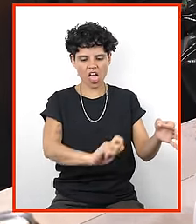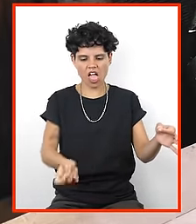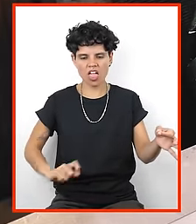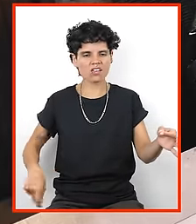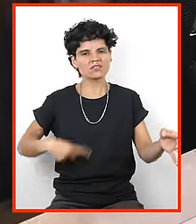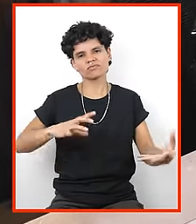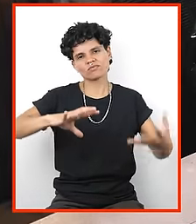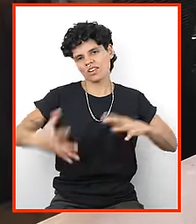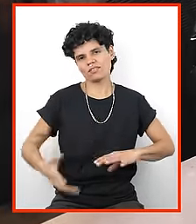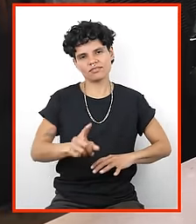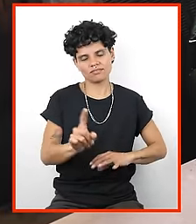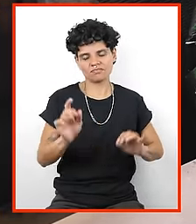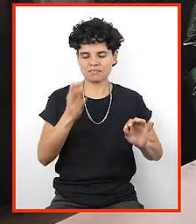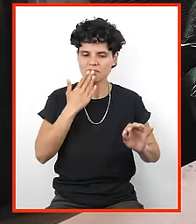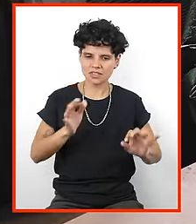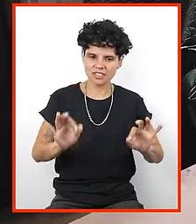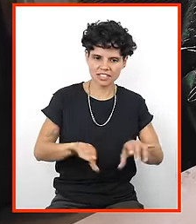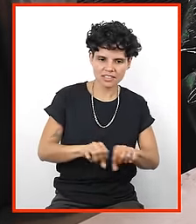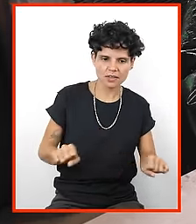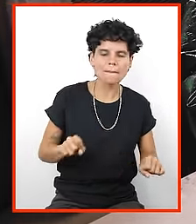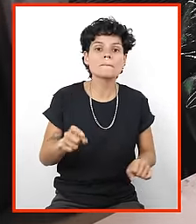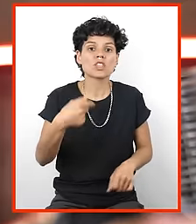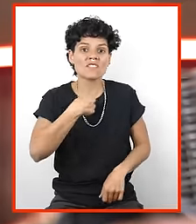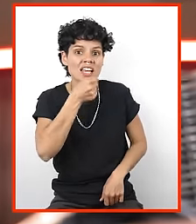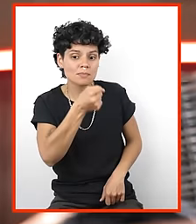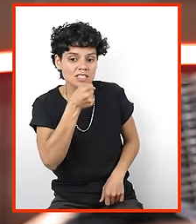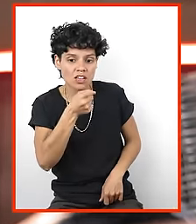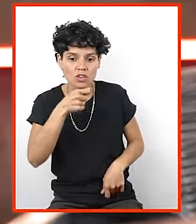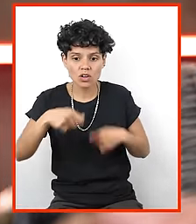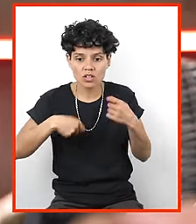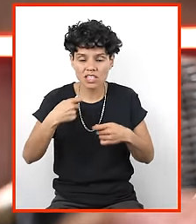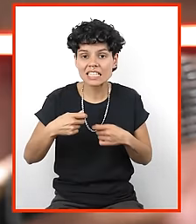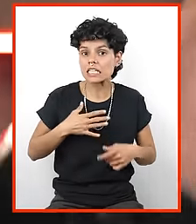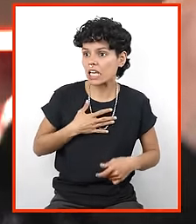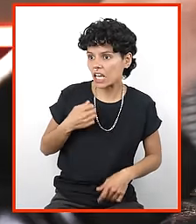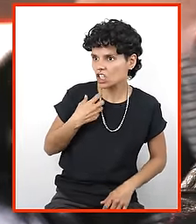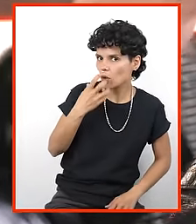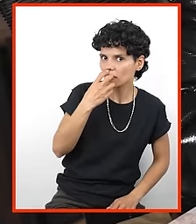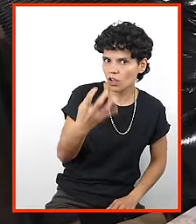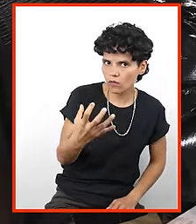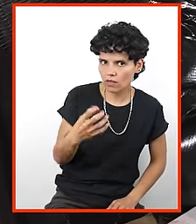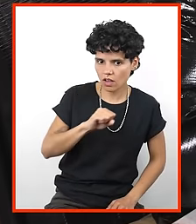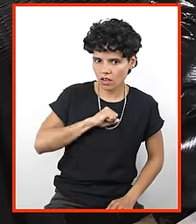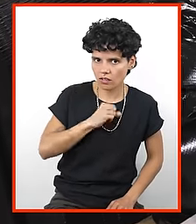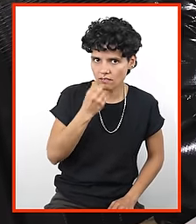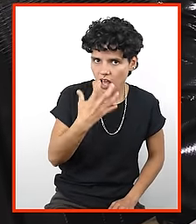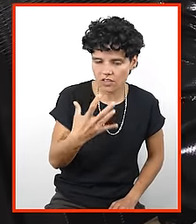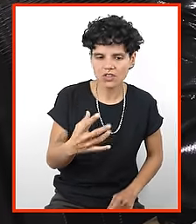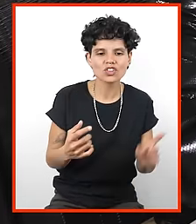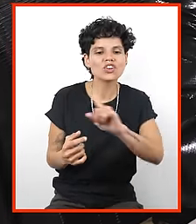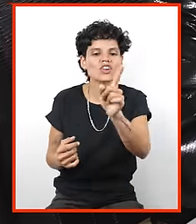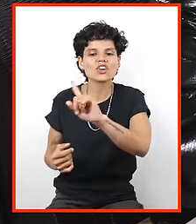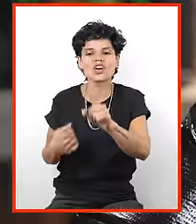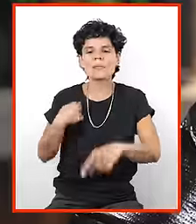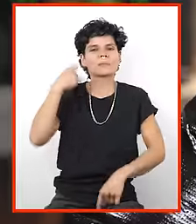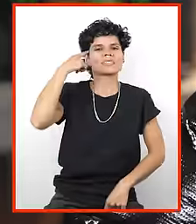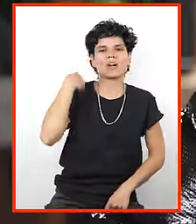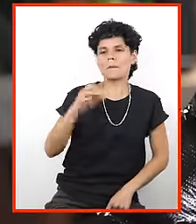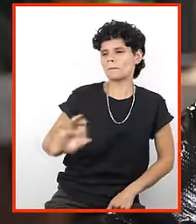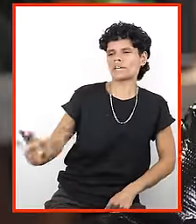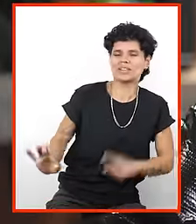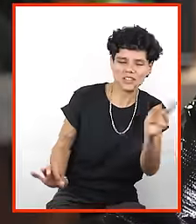¿Ya? Y justo en la animación comí. ¿Queréis que me tire un flato? No, ahora? No. Pensé que me hacía que me tire un pedo.